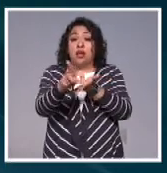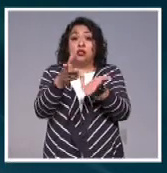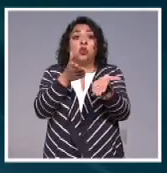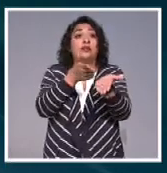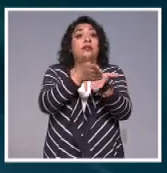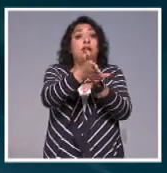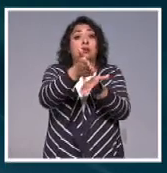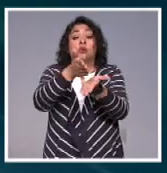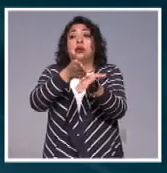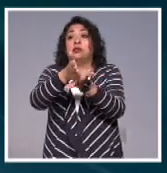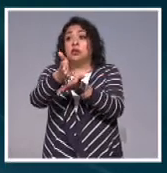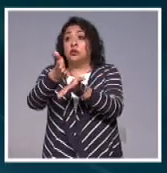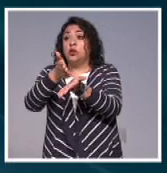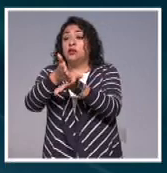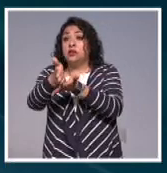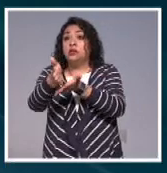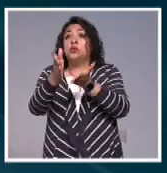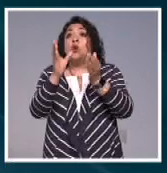acceso